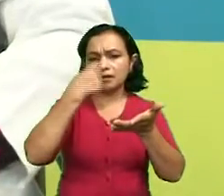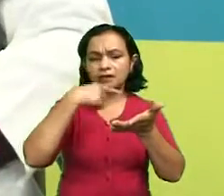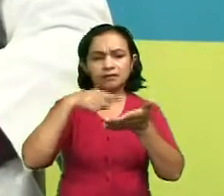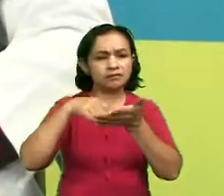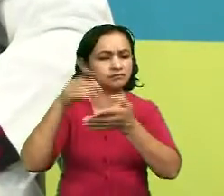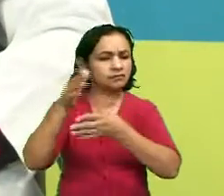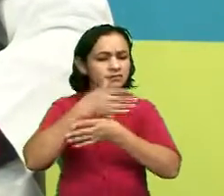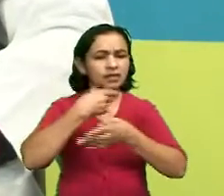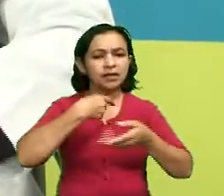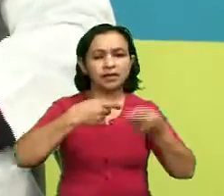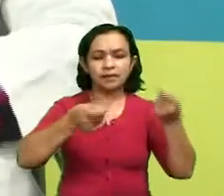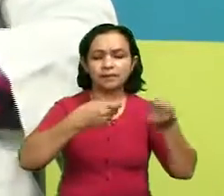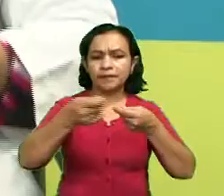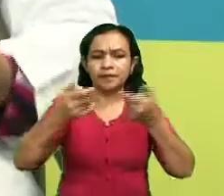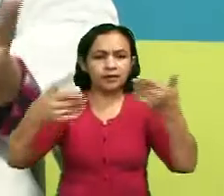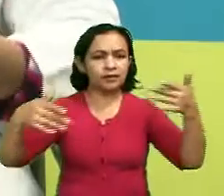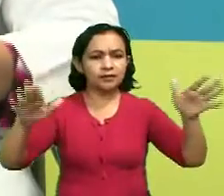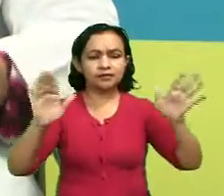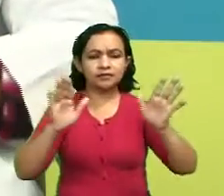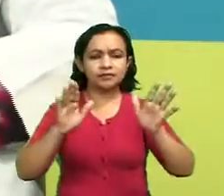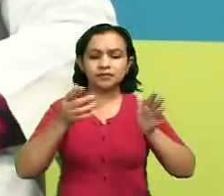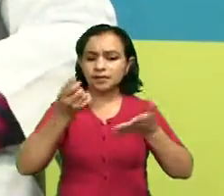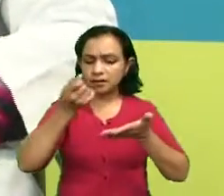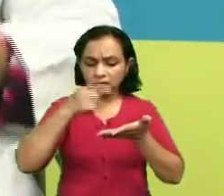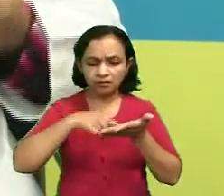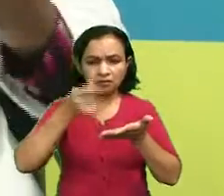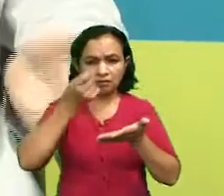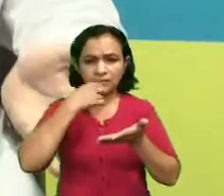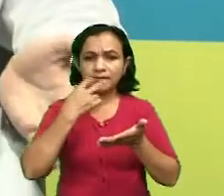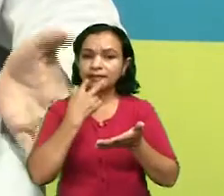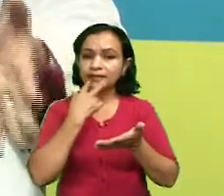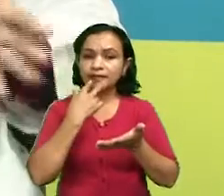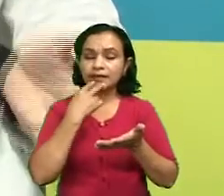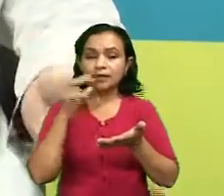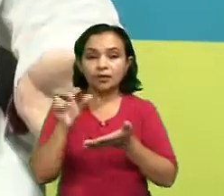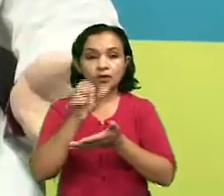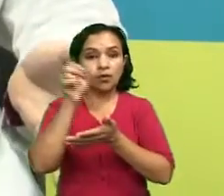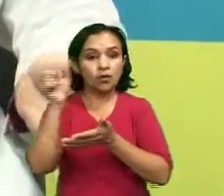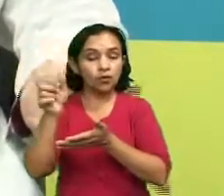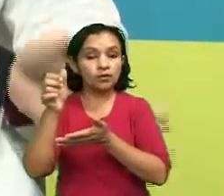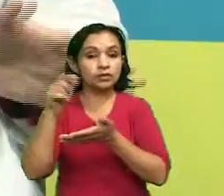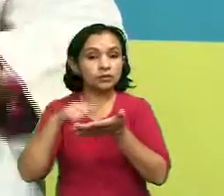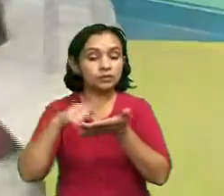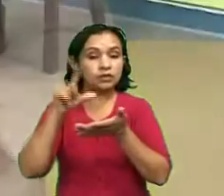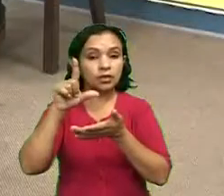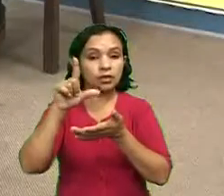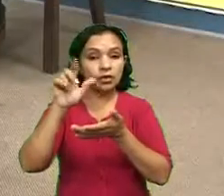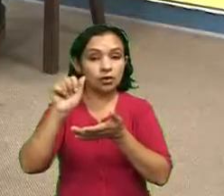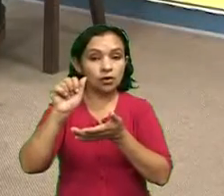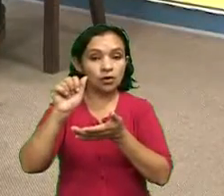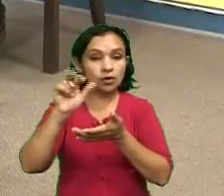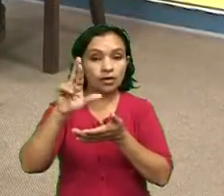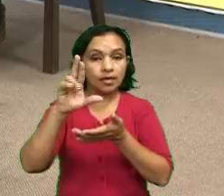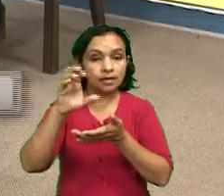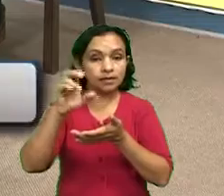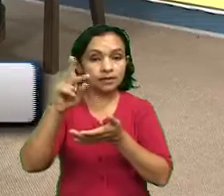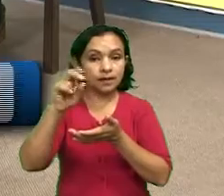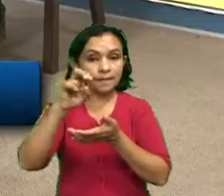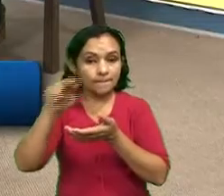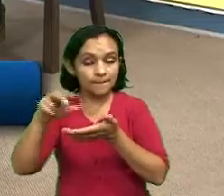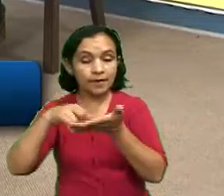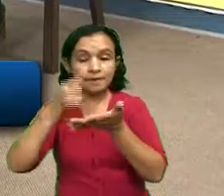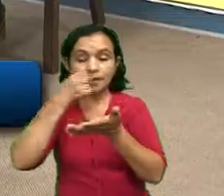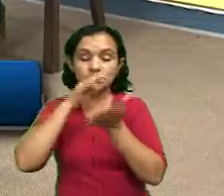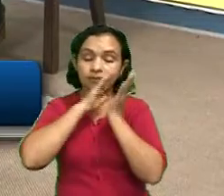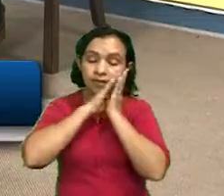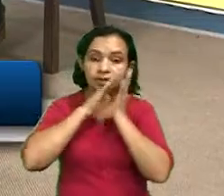en la pulpería. Así es, porque digamos sus efectos no van a ser como lo que es un psicotrópico, lo que es una lorazepam, alprazolam, que son productos, pues, de mayor